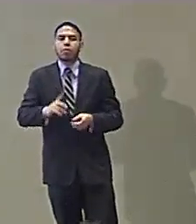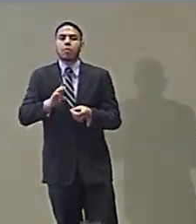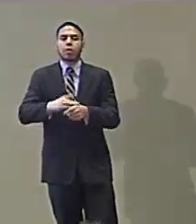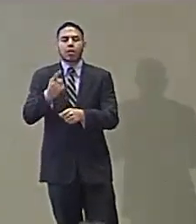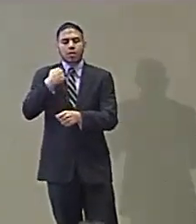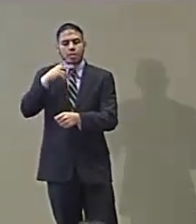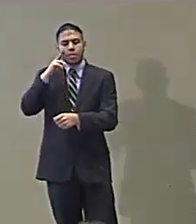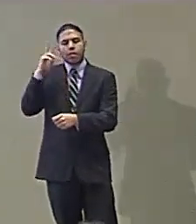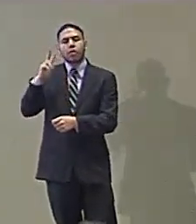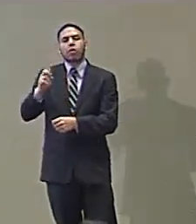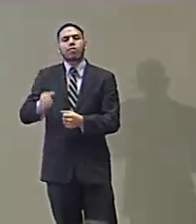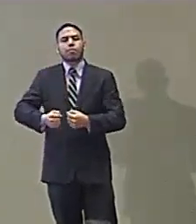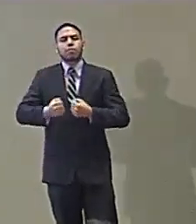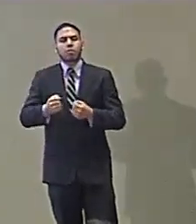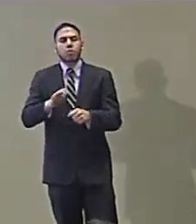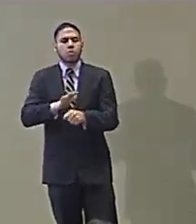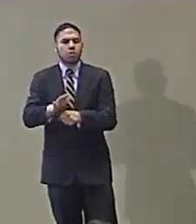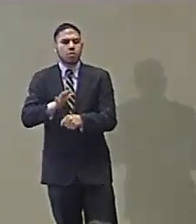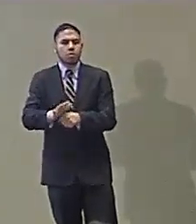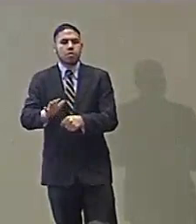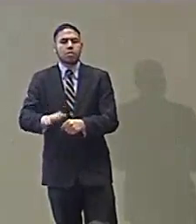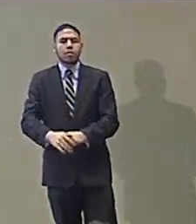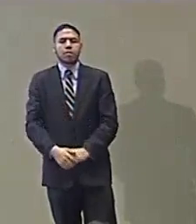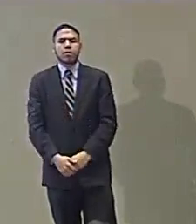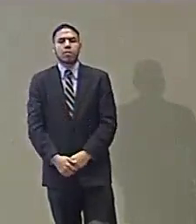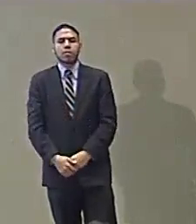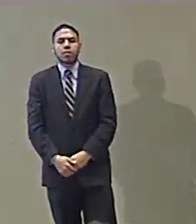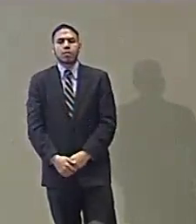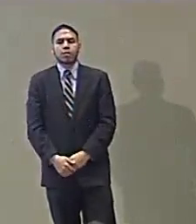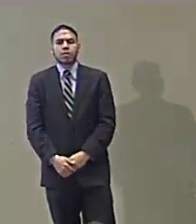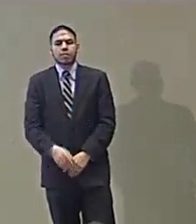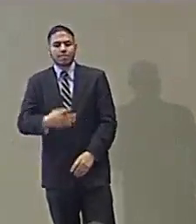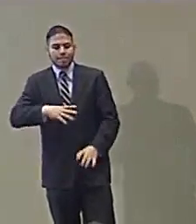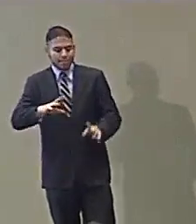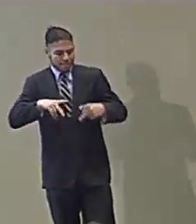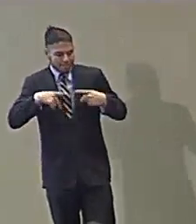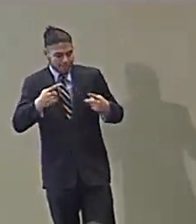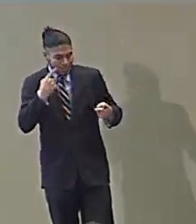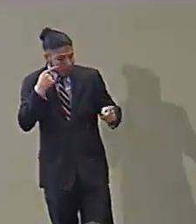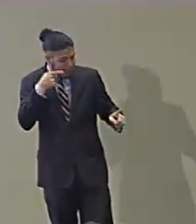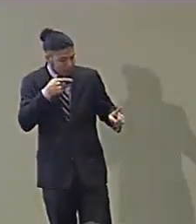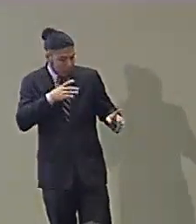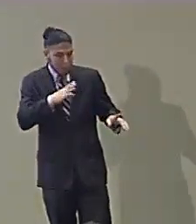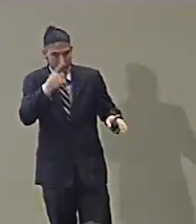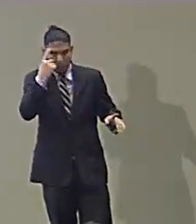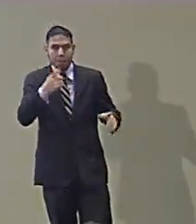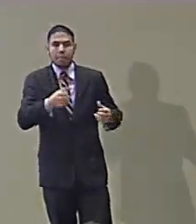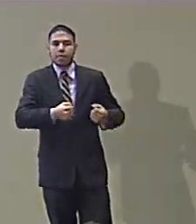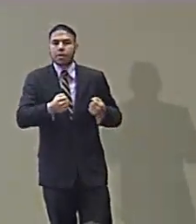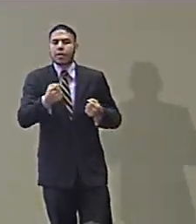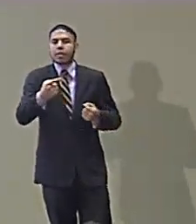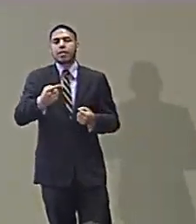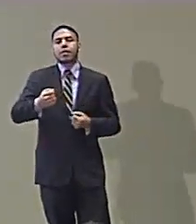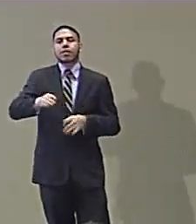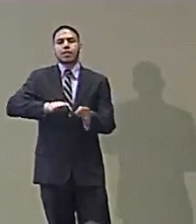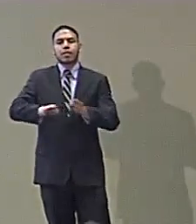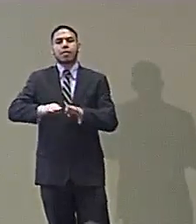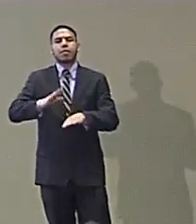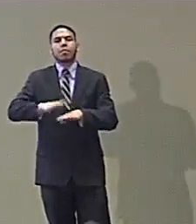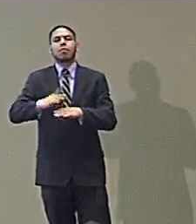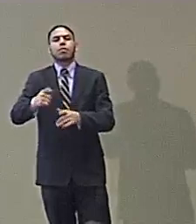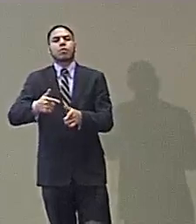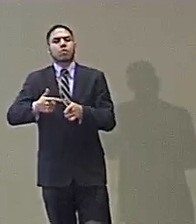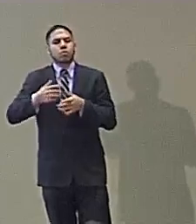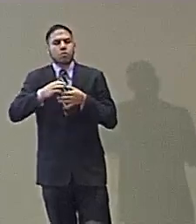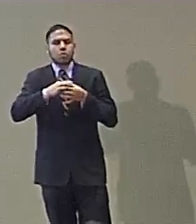pero también cuáles son algunas de nuestras algunas de nuestras debilidades y trabajar todos juntos para ese objetivo también